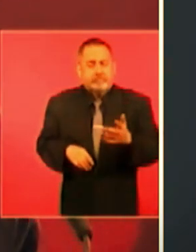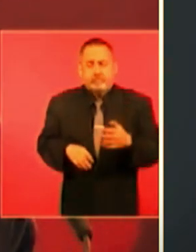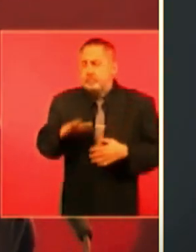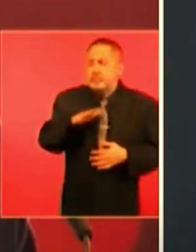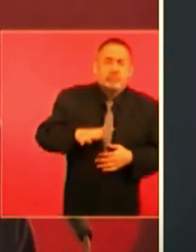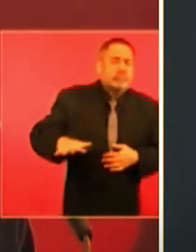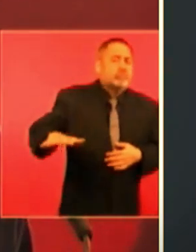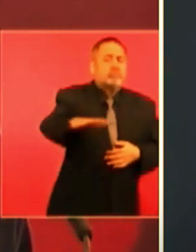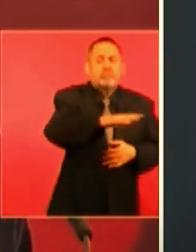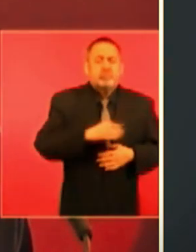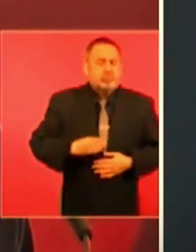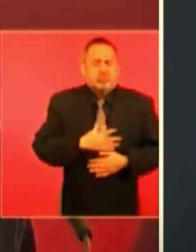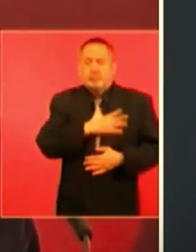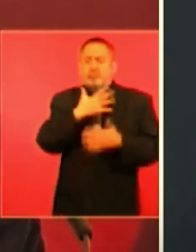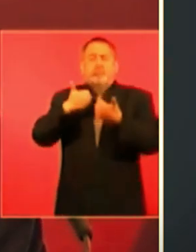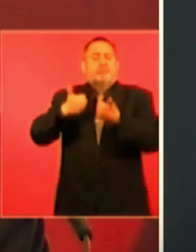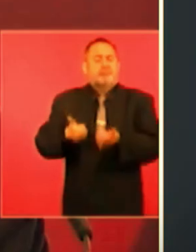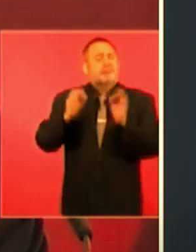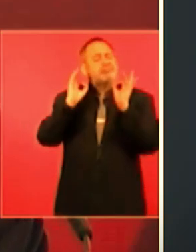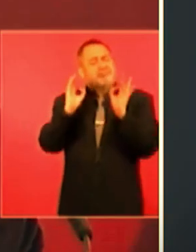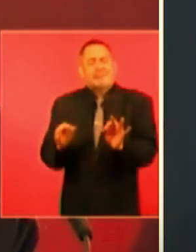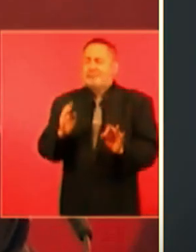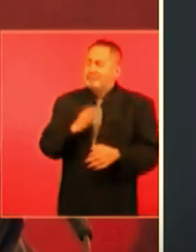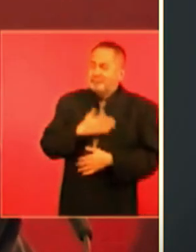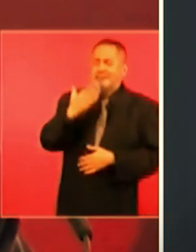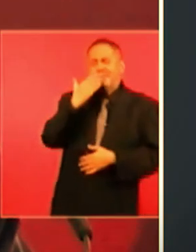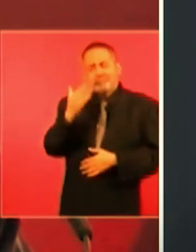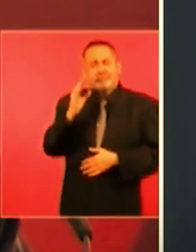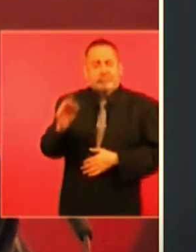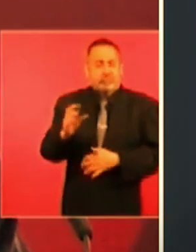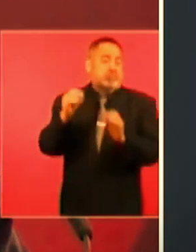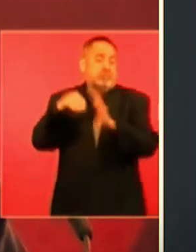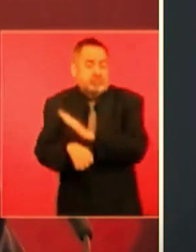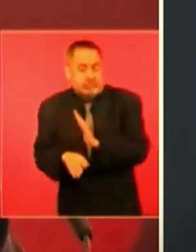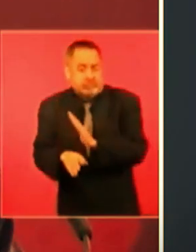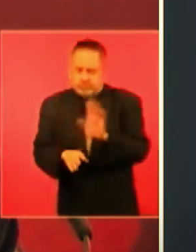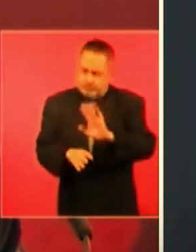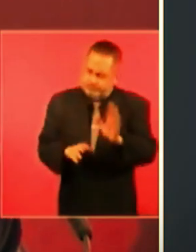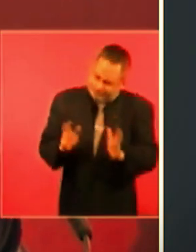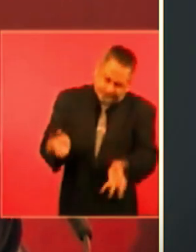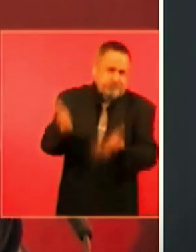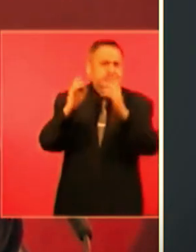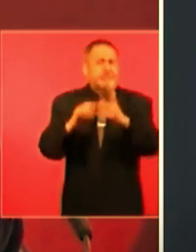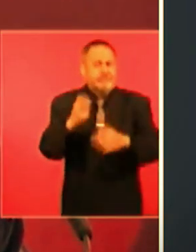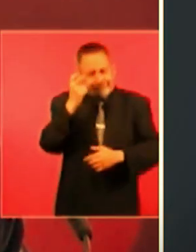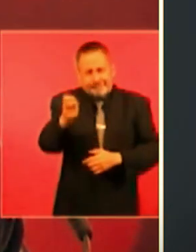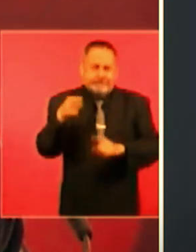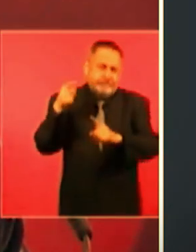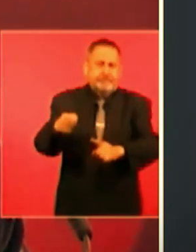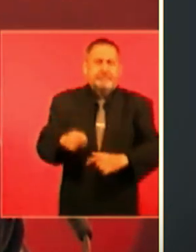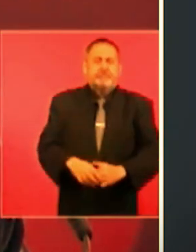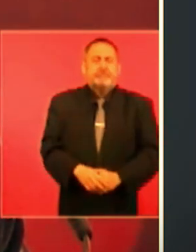Qué desesperados estarían los argentinos para acabar eligiéndolo a él. Sí. Y lo hemos visto en la historia, cuando